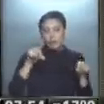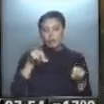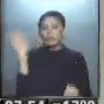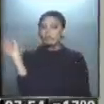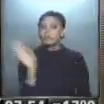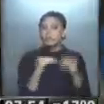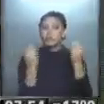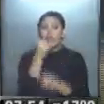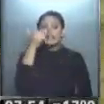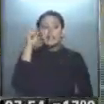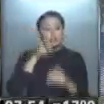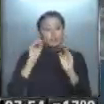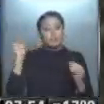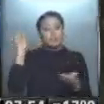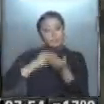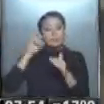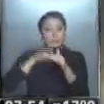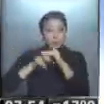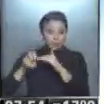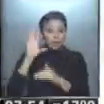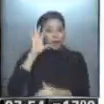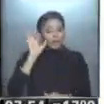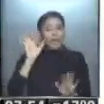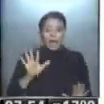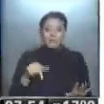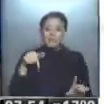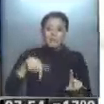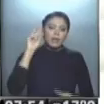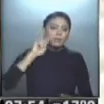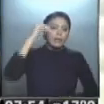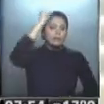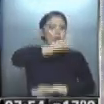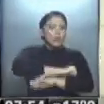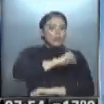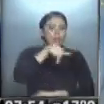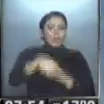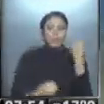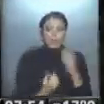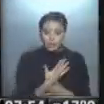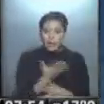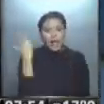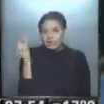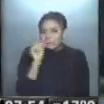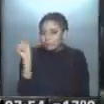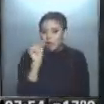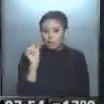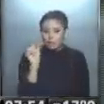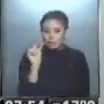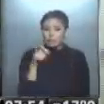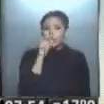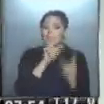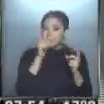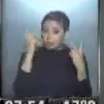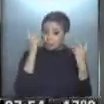6 líneas de subterráneos y también el premetro, recordemos. Así quedó esta boletería en las horas de la mañana, hace minutos nada más, cuando